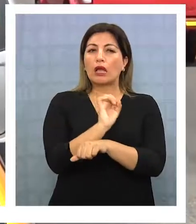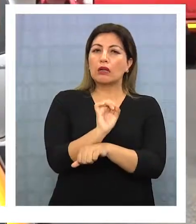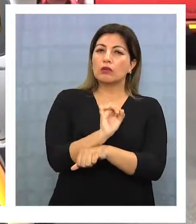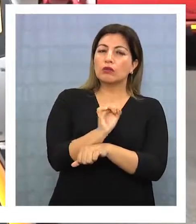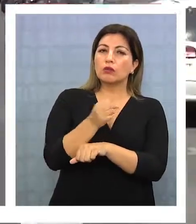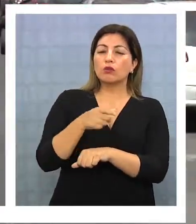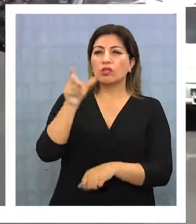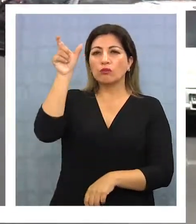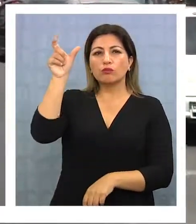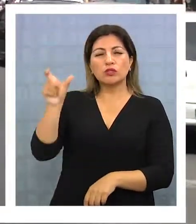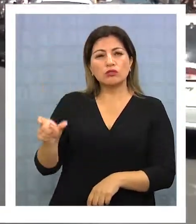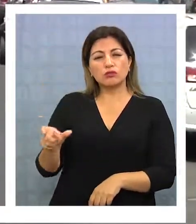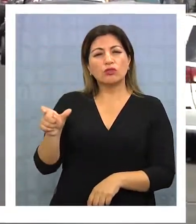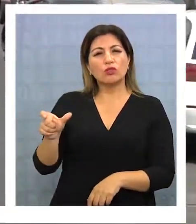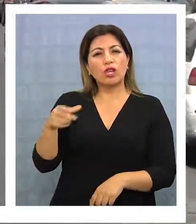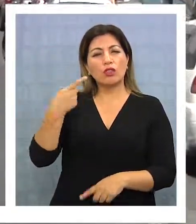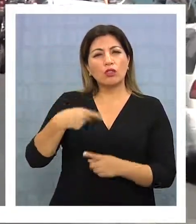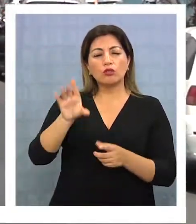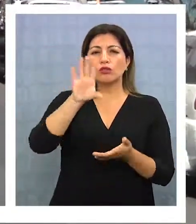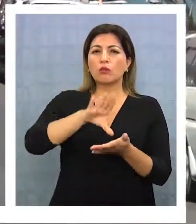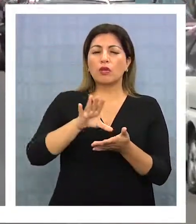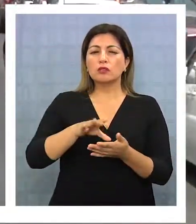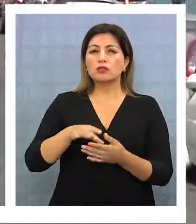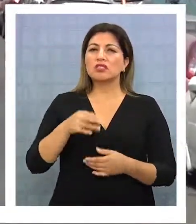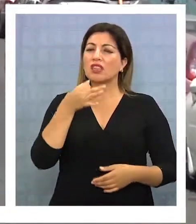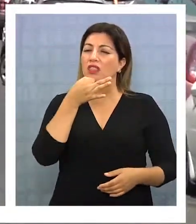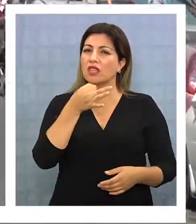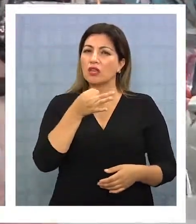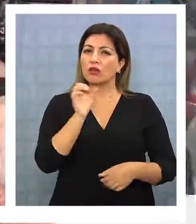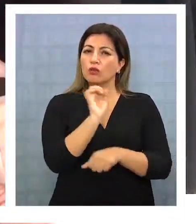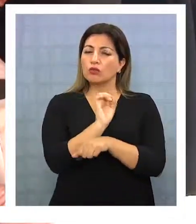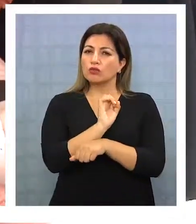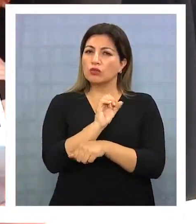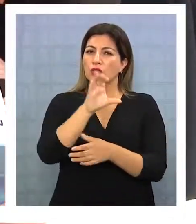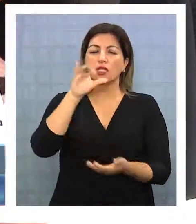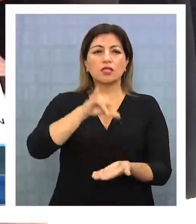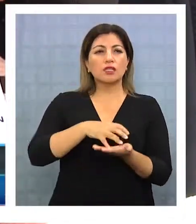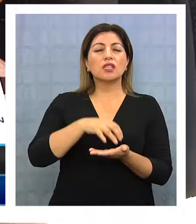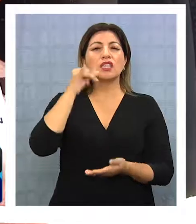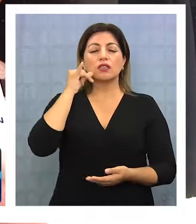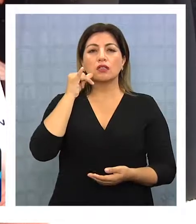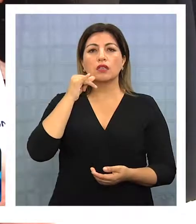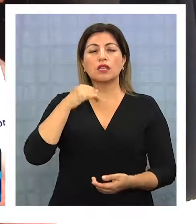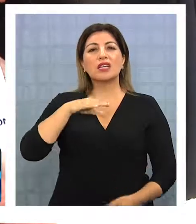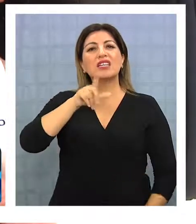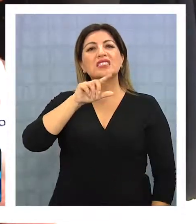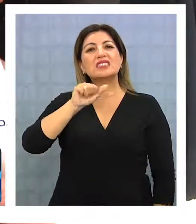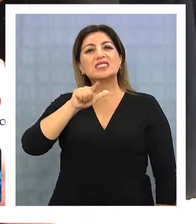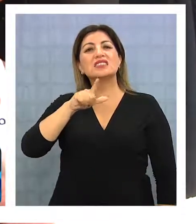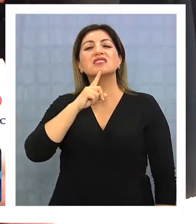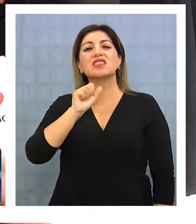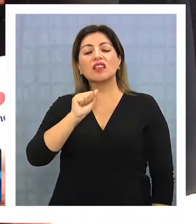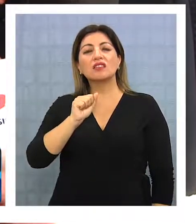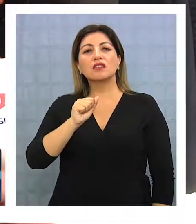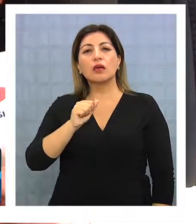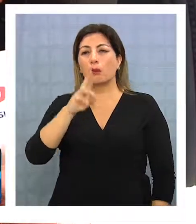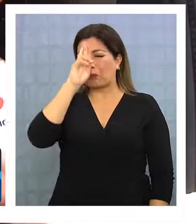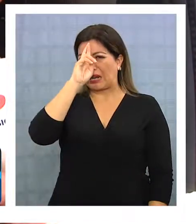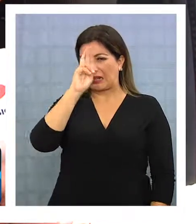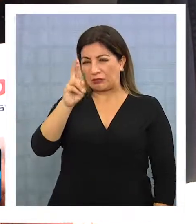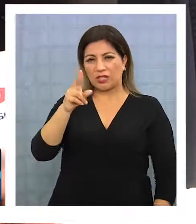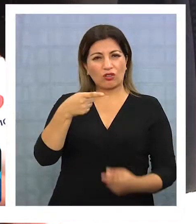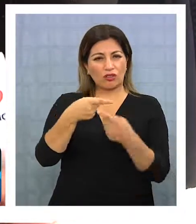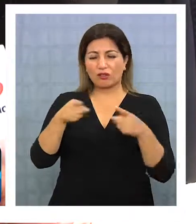impresión de un turista acerca de los conductores locales. Distinto a lo que es alta, por lo menos un poco más respetuoso de los peatones.